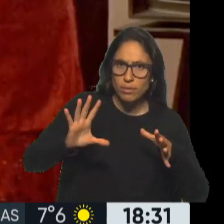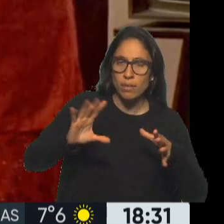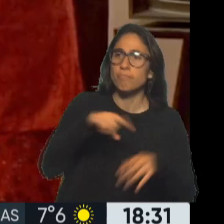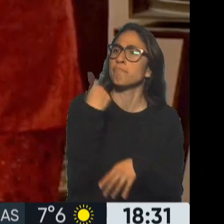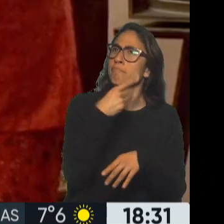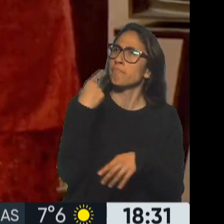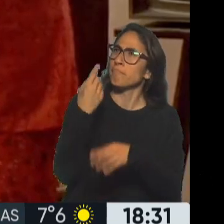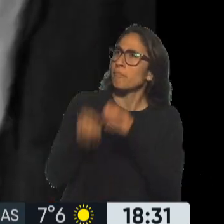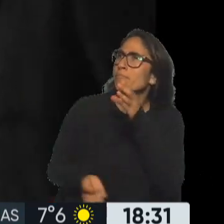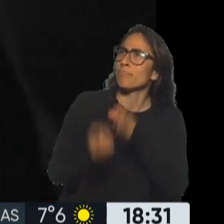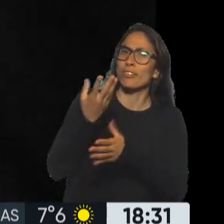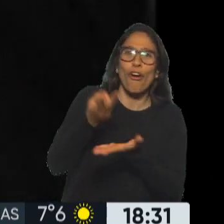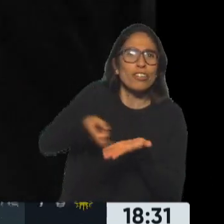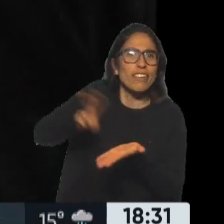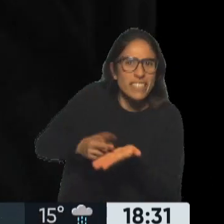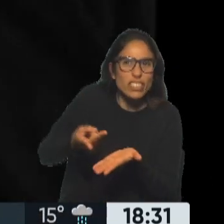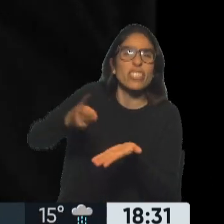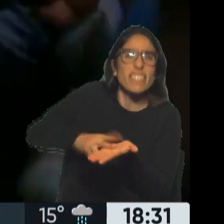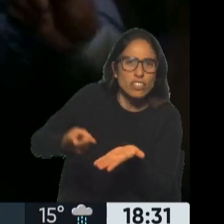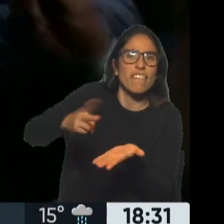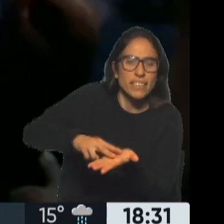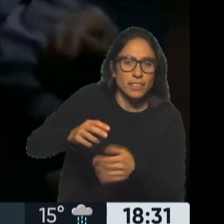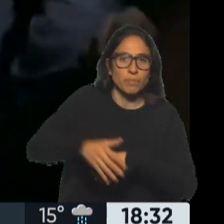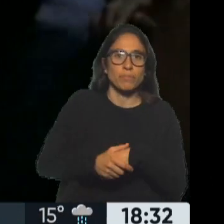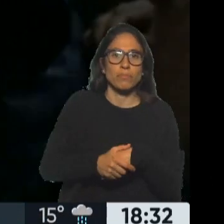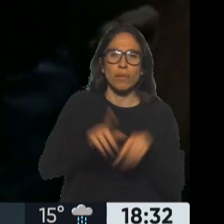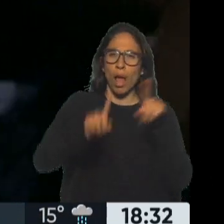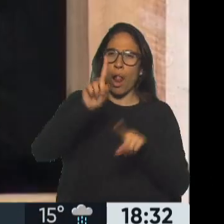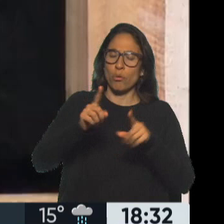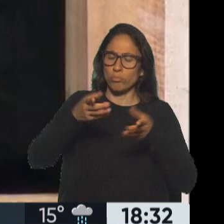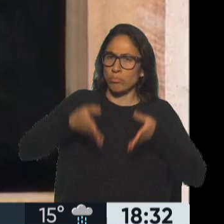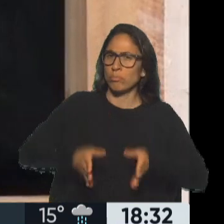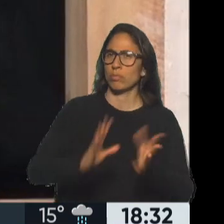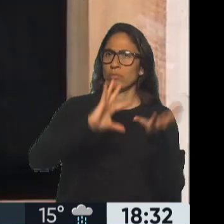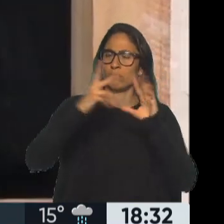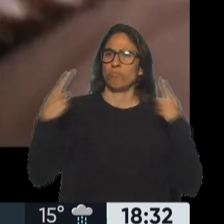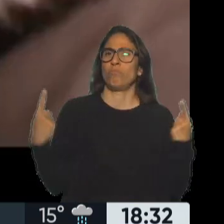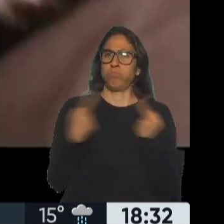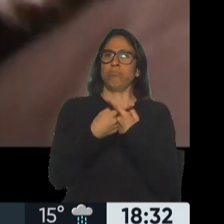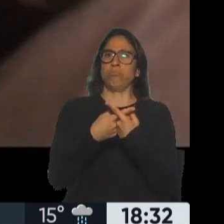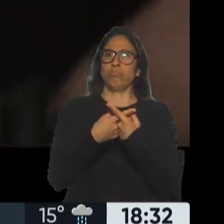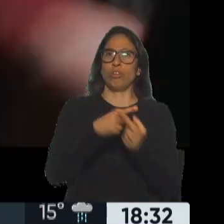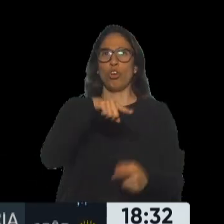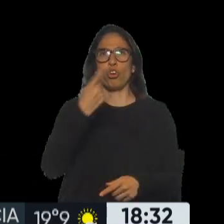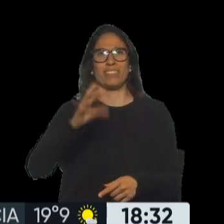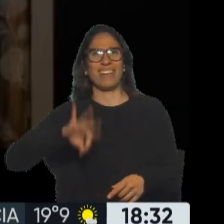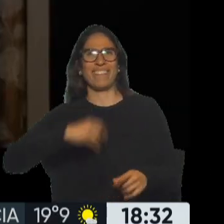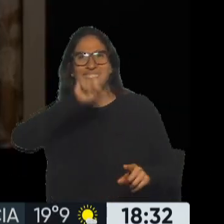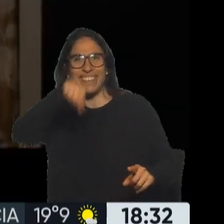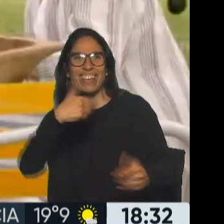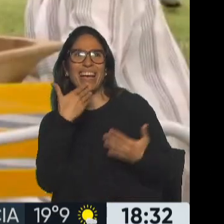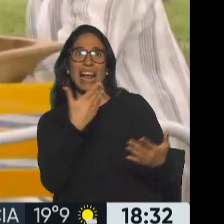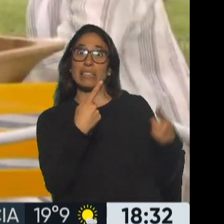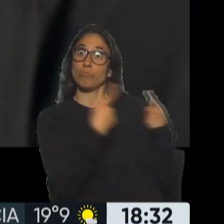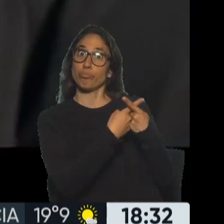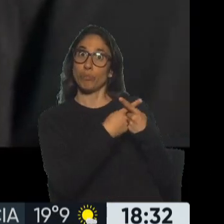Crecemos. ¡Identidad! ¡No! Tenemos a los que nacen con rivalidades de por vida y vidas que nacen de las rivalidades. Hay